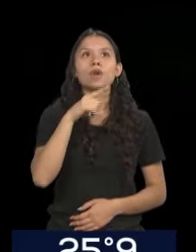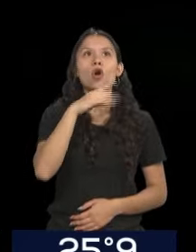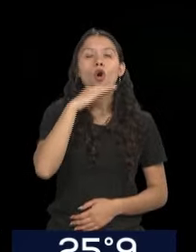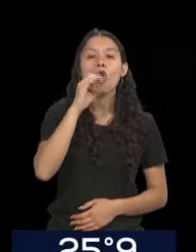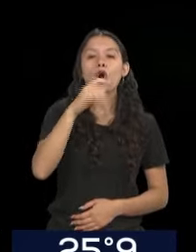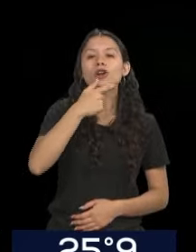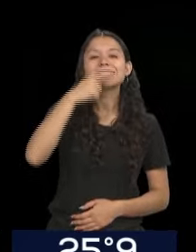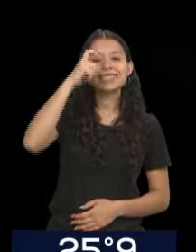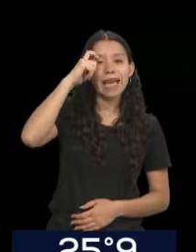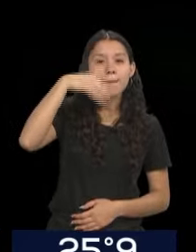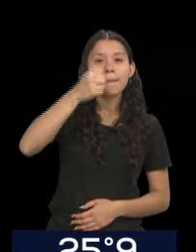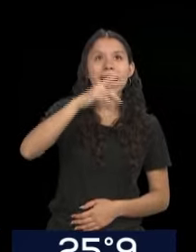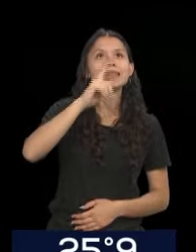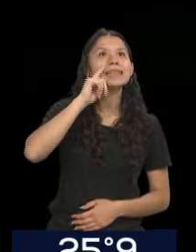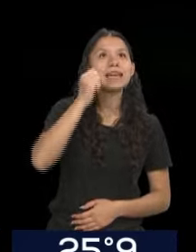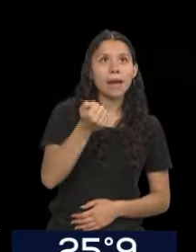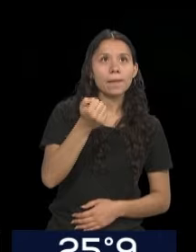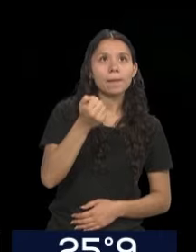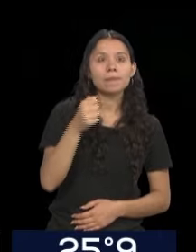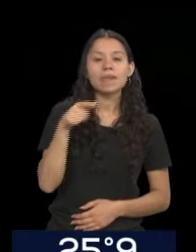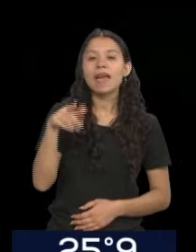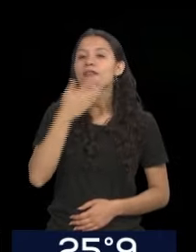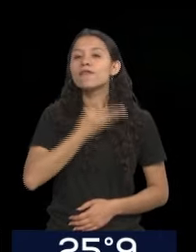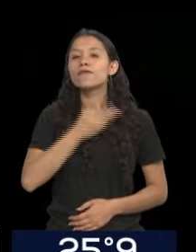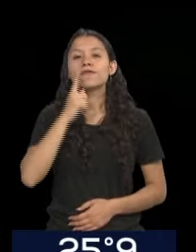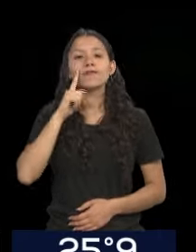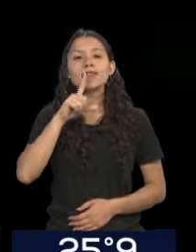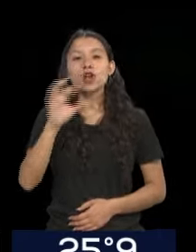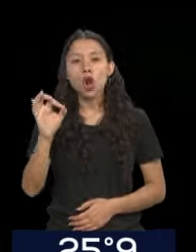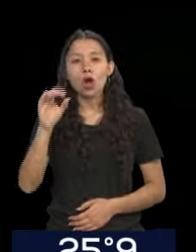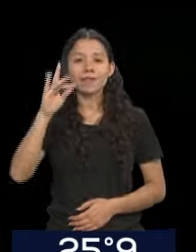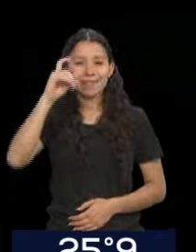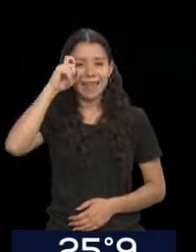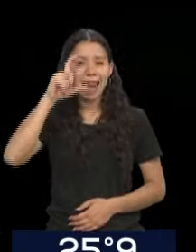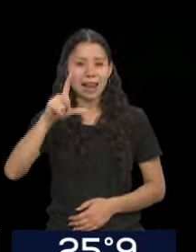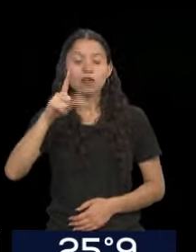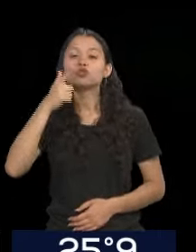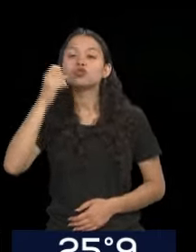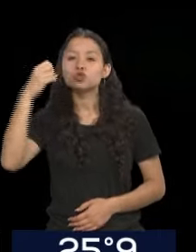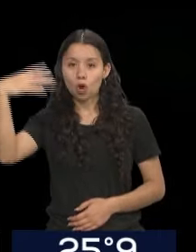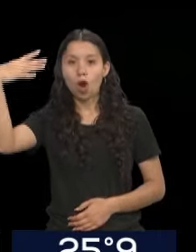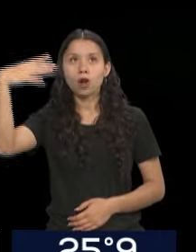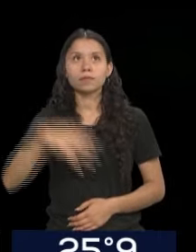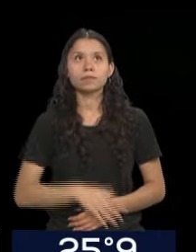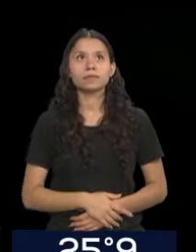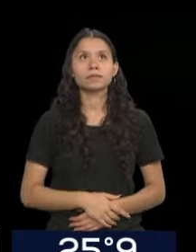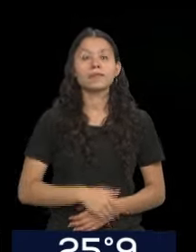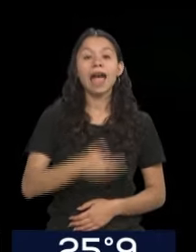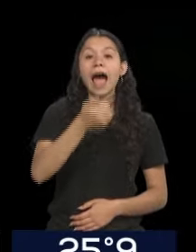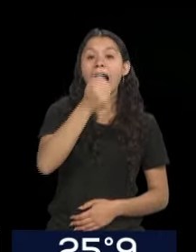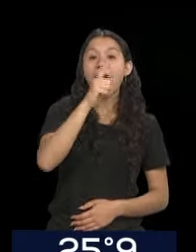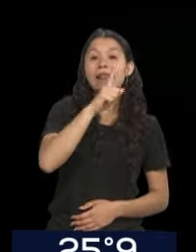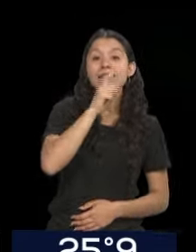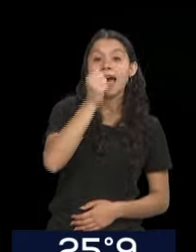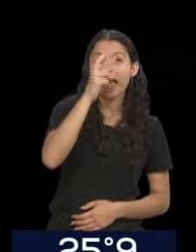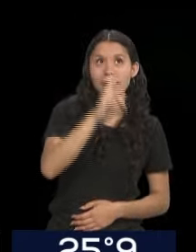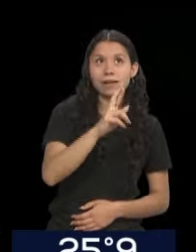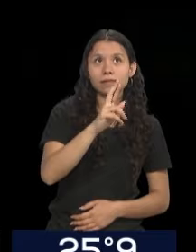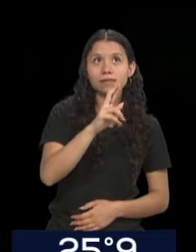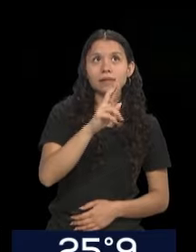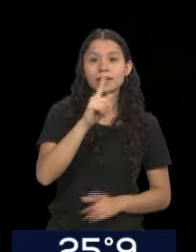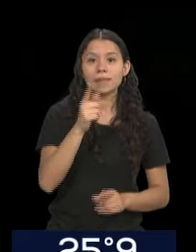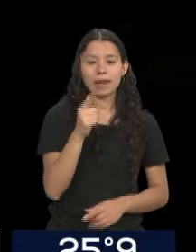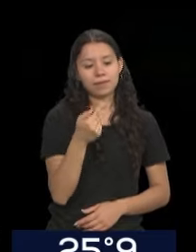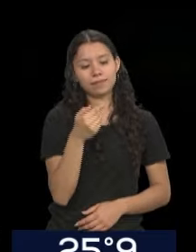Sol también abajo en el extremo inferior derecho, el altar un poquito más arriba y ahí tenemos en el margen izquierdo